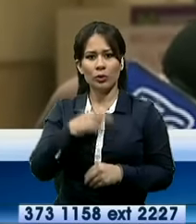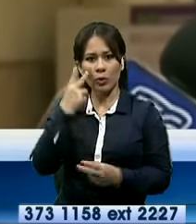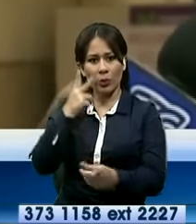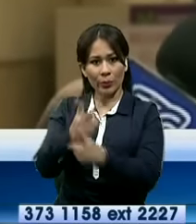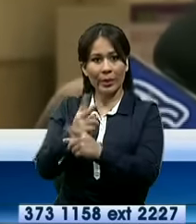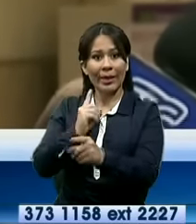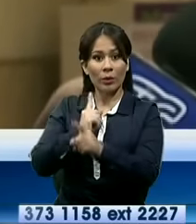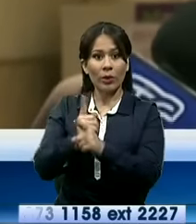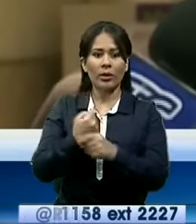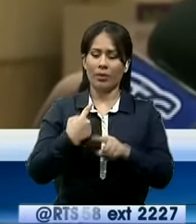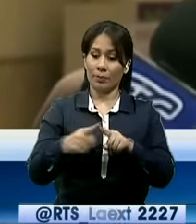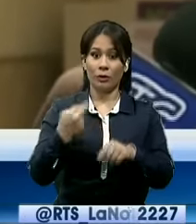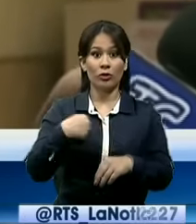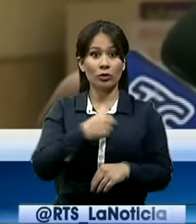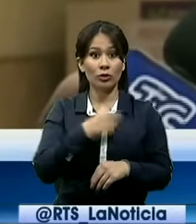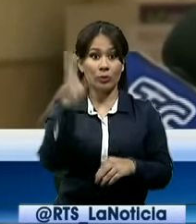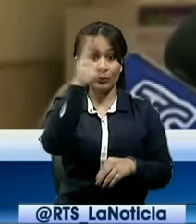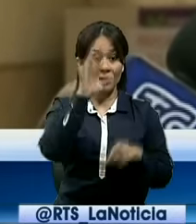pues